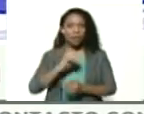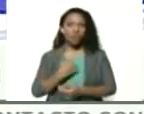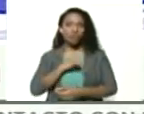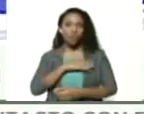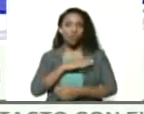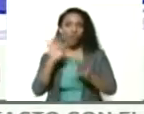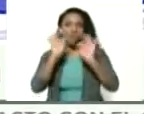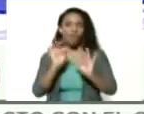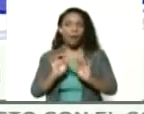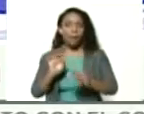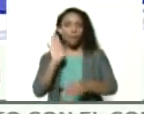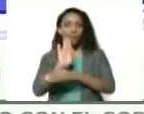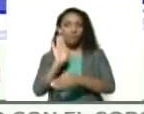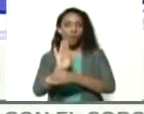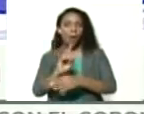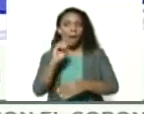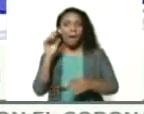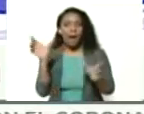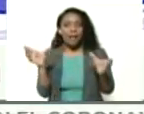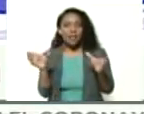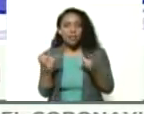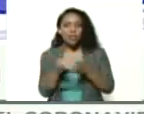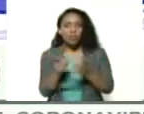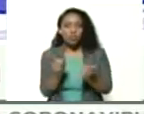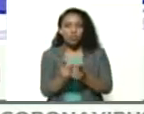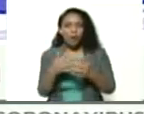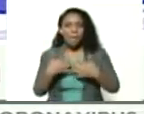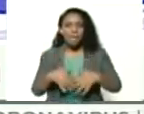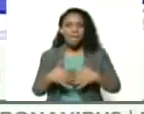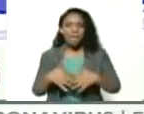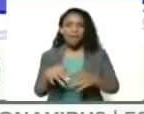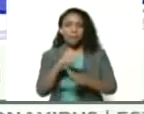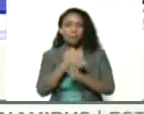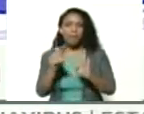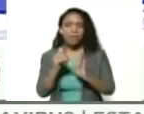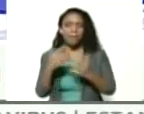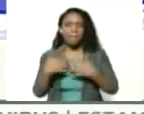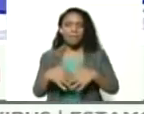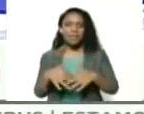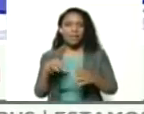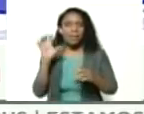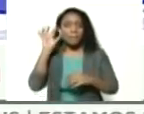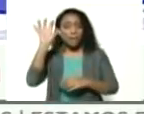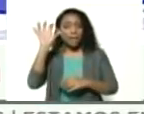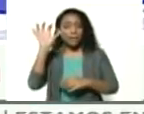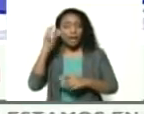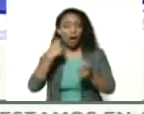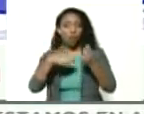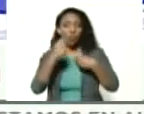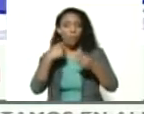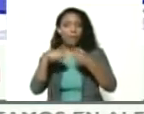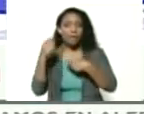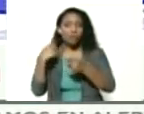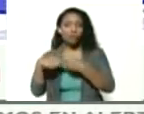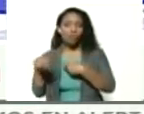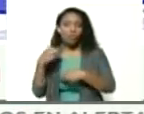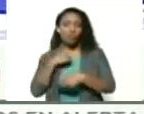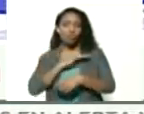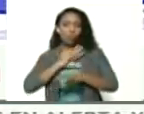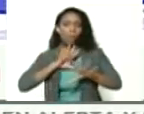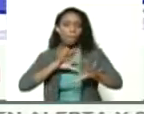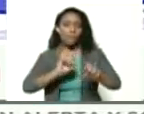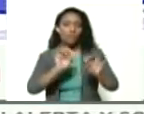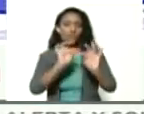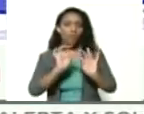para proteger a las microempresas, a las pequeñas y medianas empresas del país, al comercio. Hemos tomado